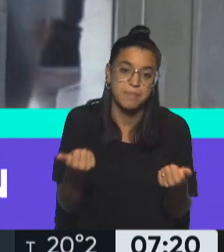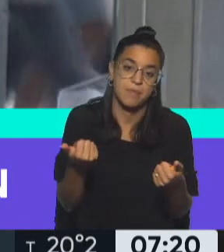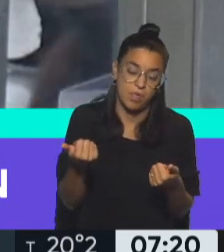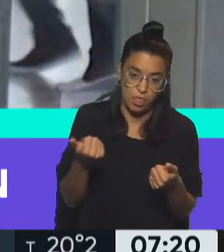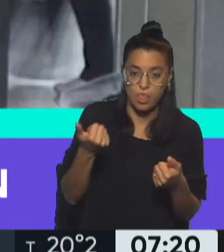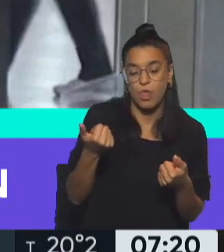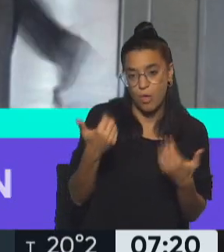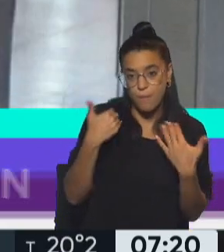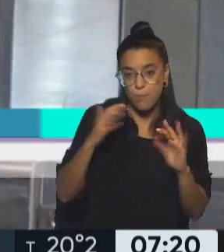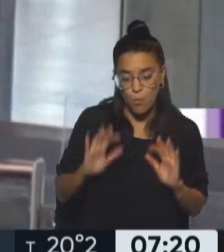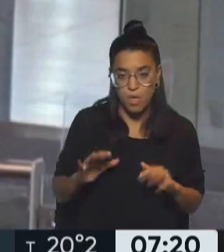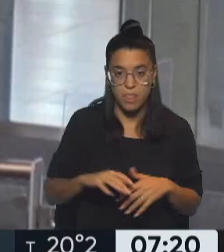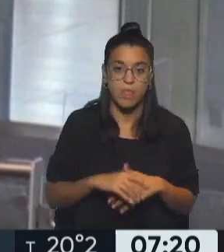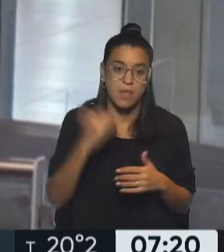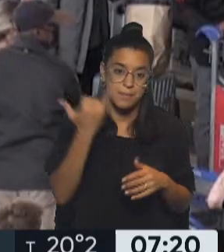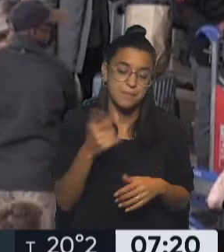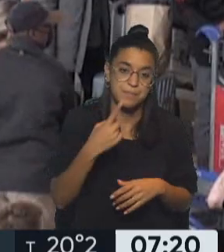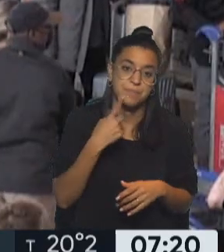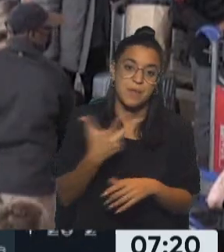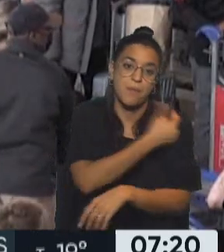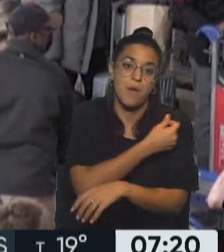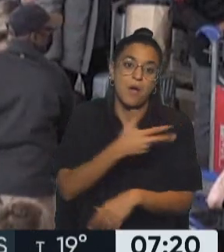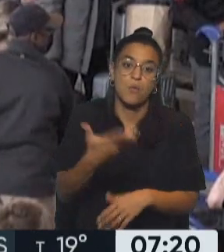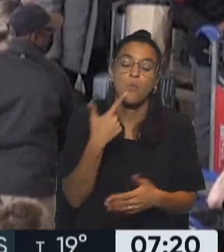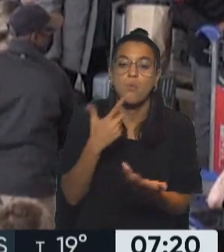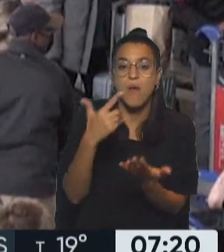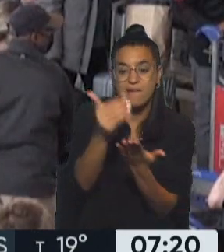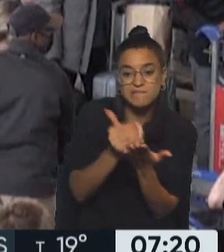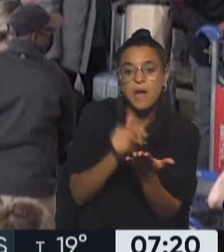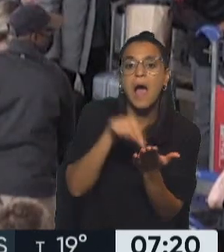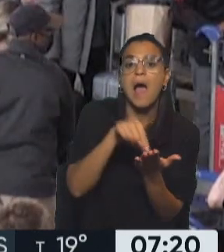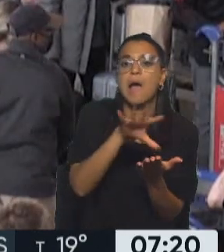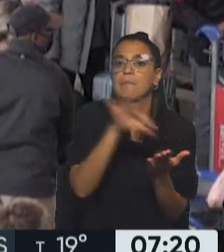tiempo y entonces podríamos tener con una vacuna más a la carta en poco tiempo.